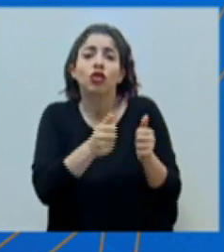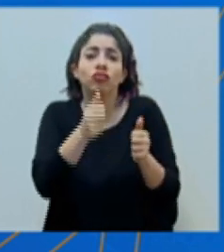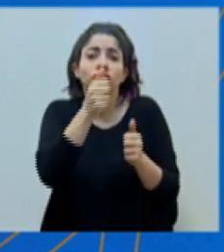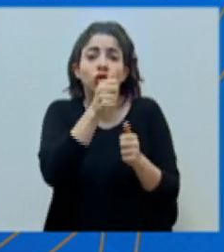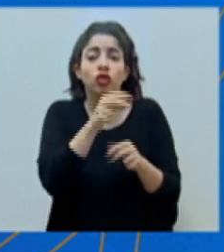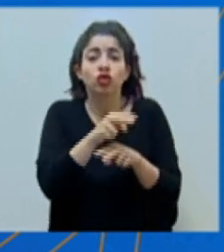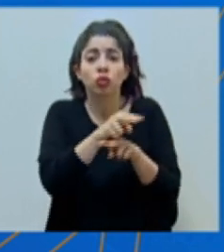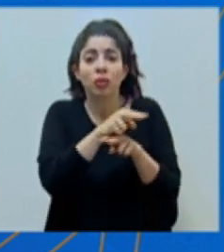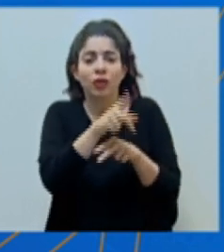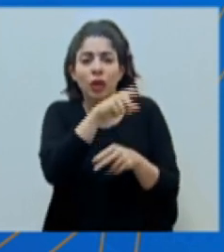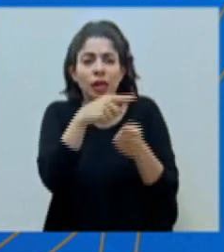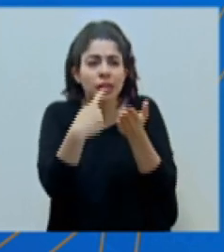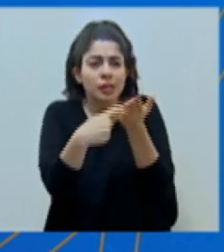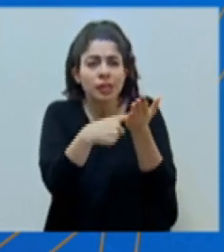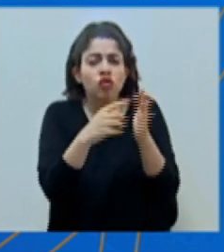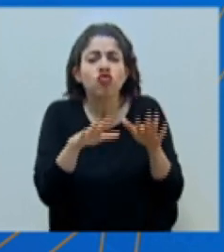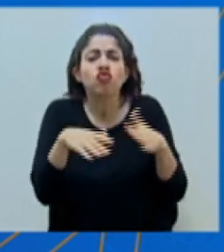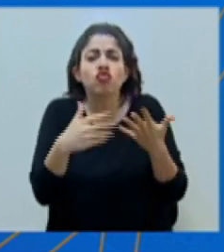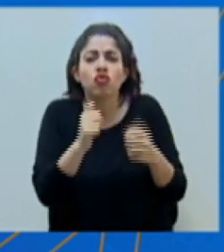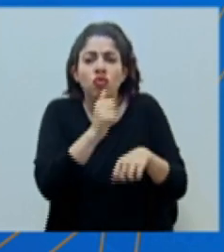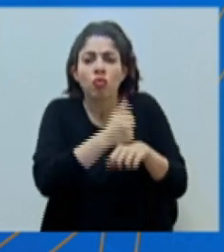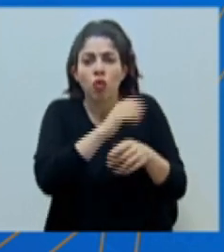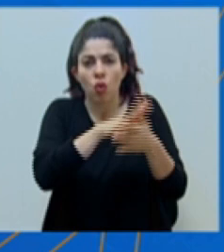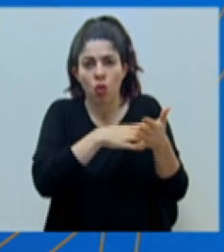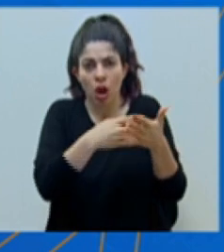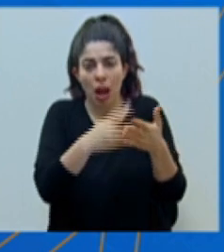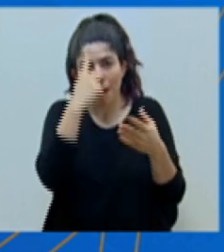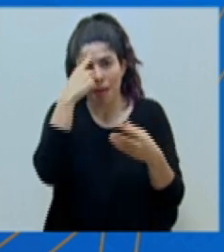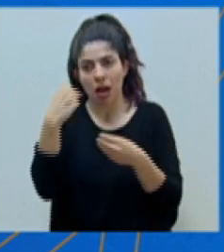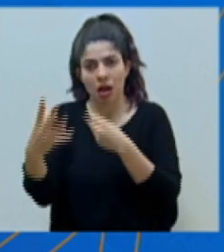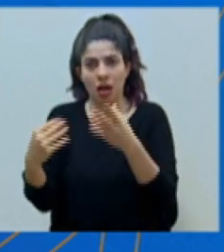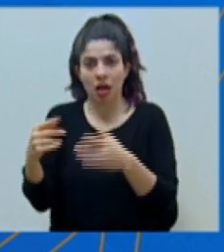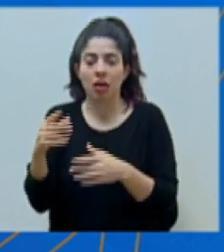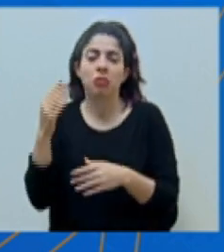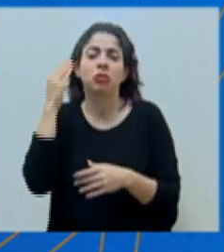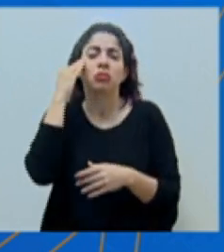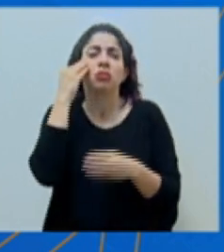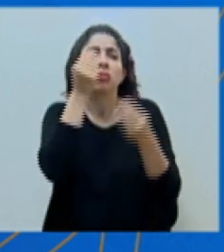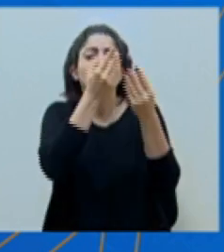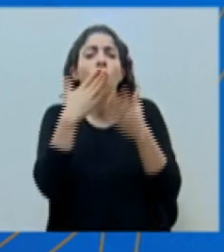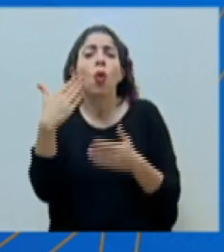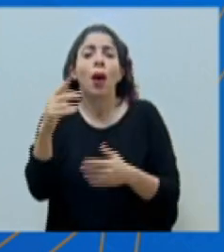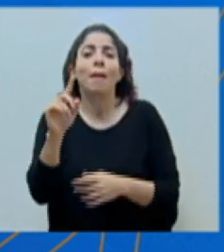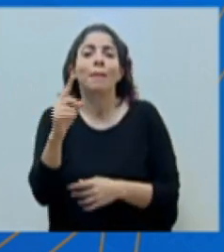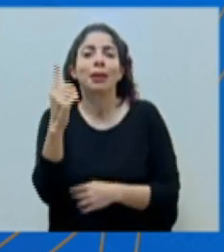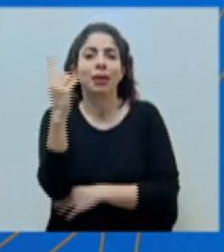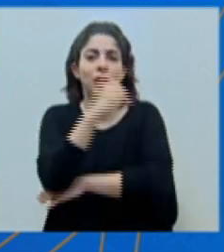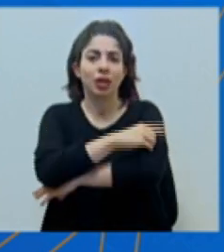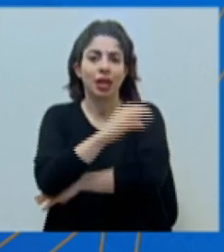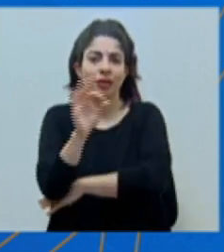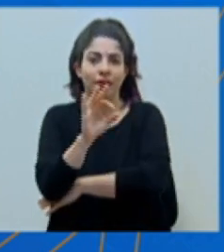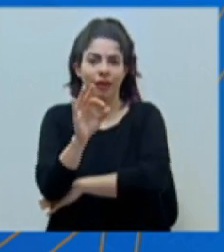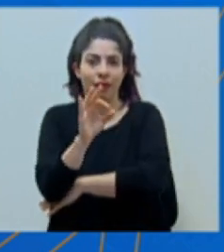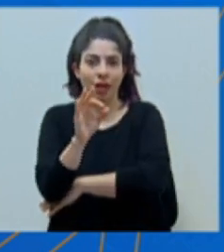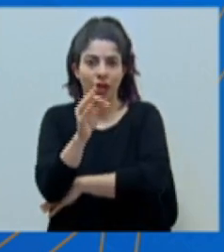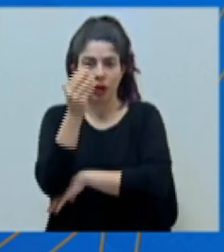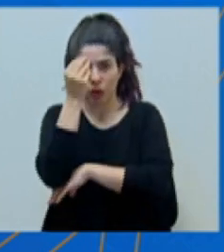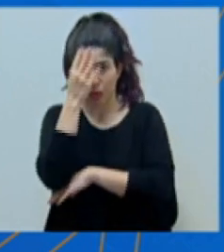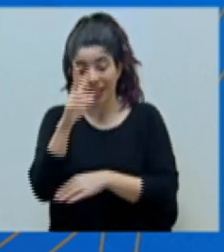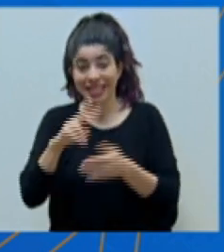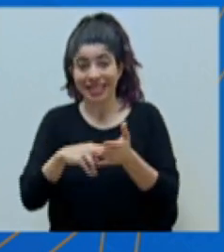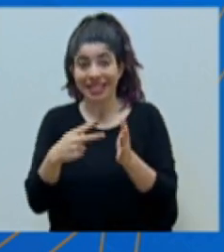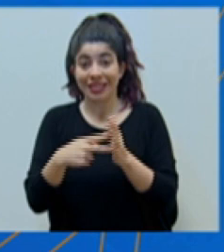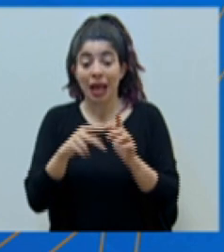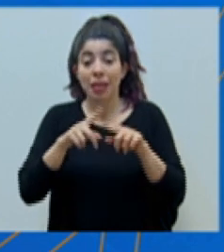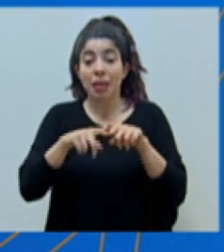los días y horarios que asistirá cada estudiante, y esto lo vamos a saber los primeros días de febrero, de manera que, de acuerdo a las condiciones